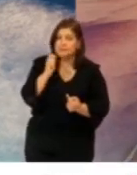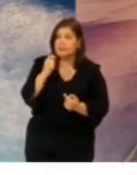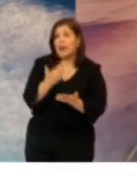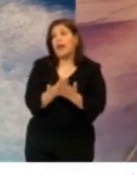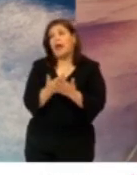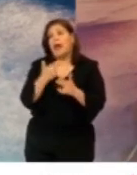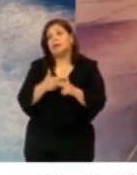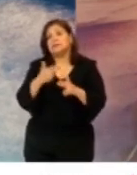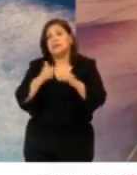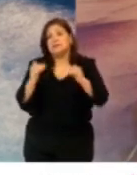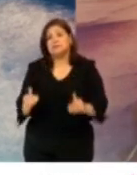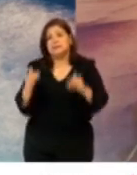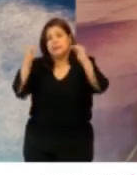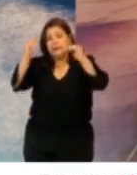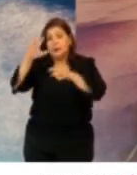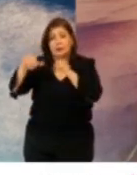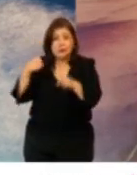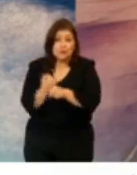años como